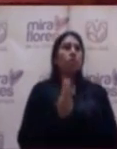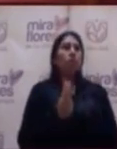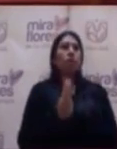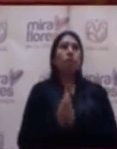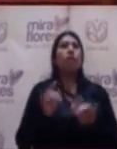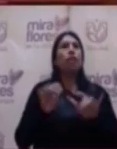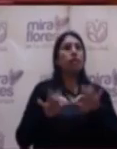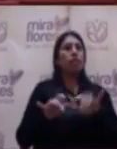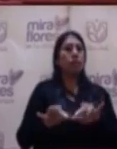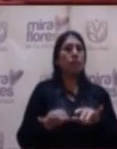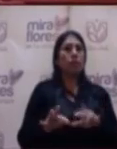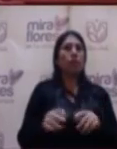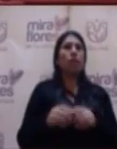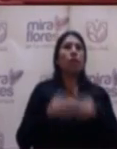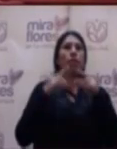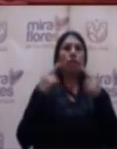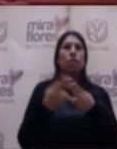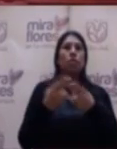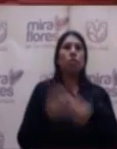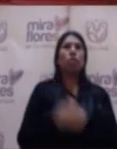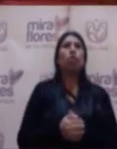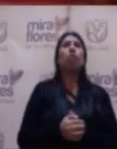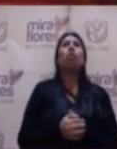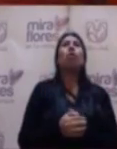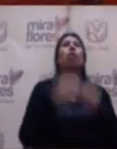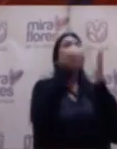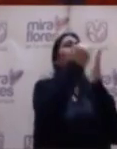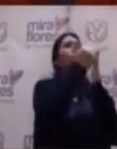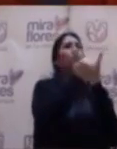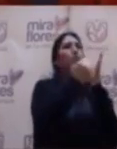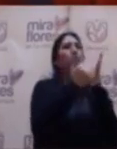nuestra secretaria general del Consejo que se sirva a pasar la lista del caso.